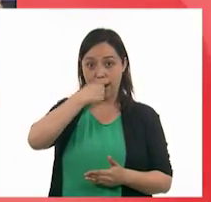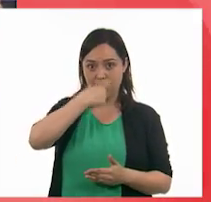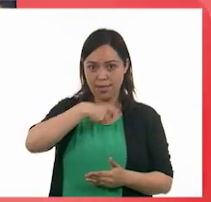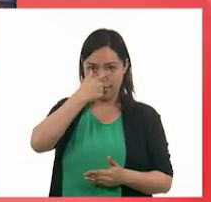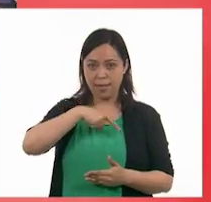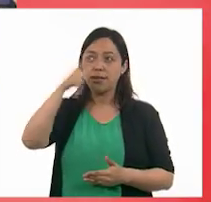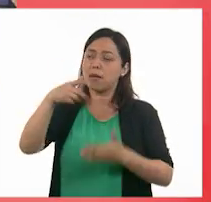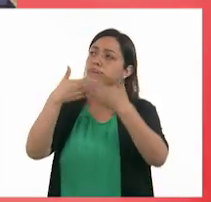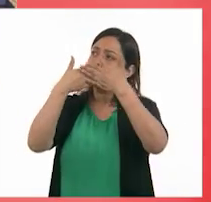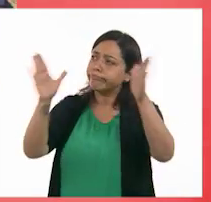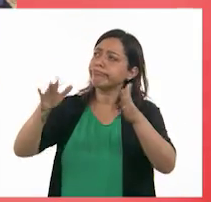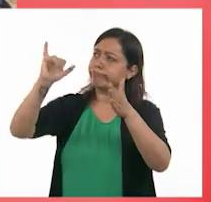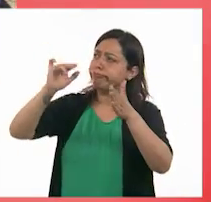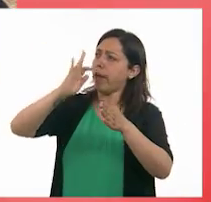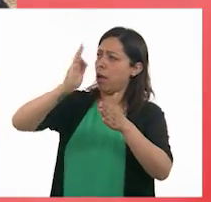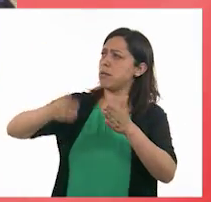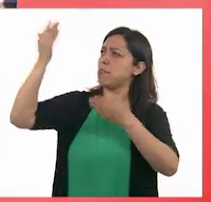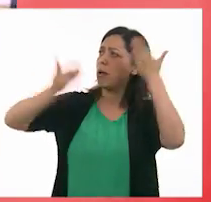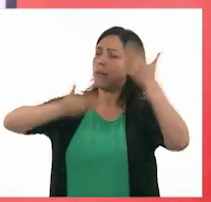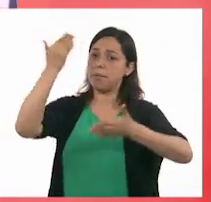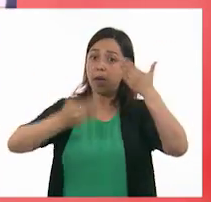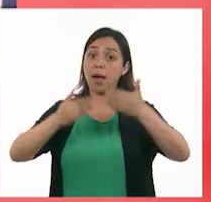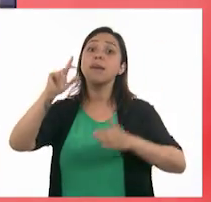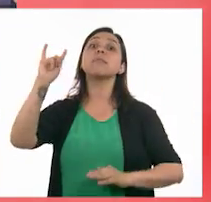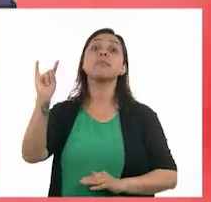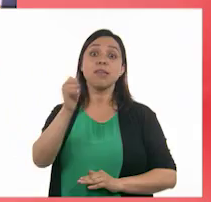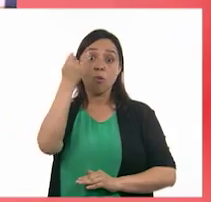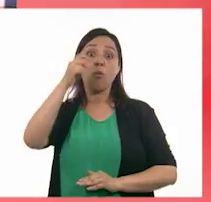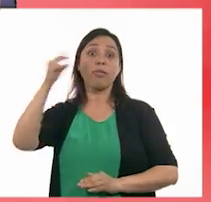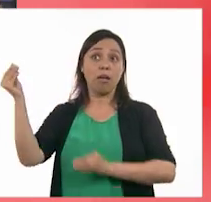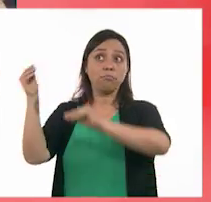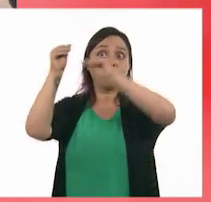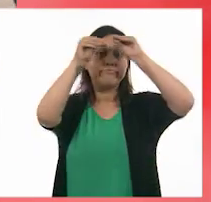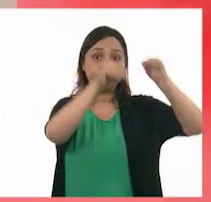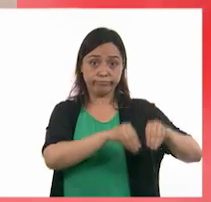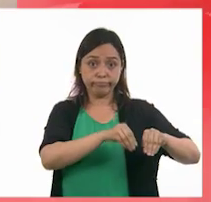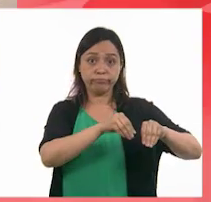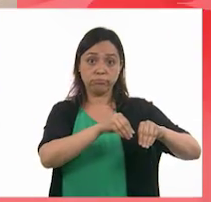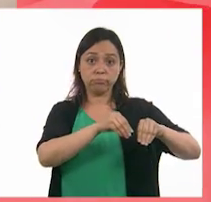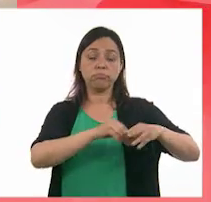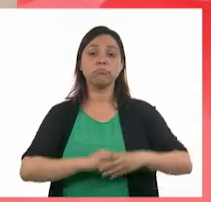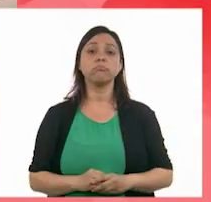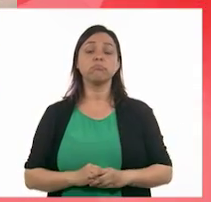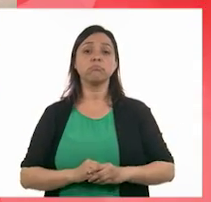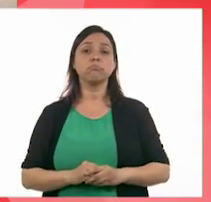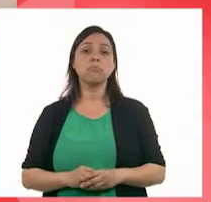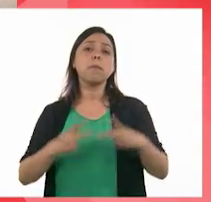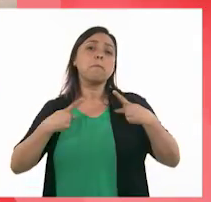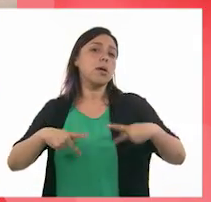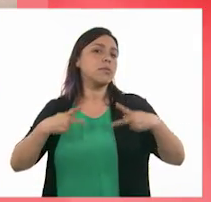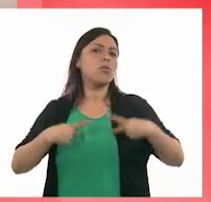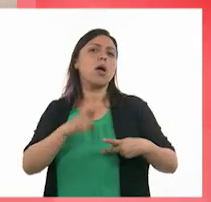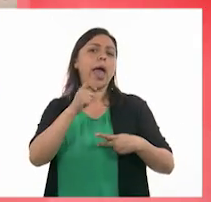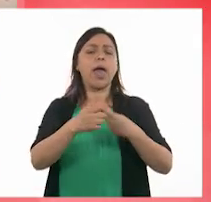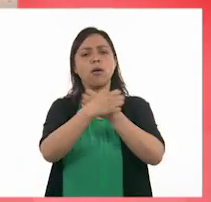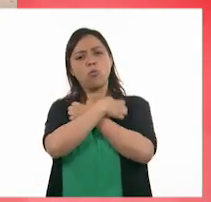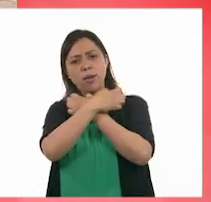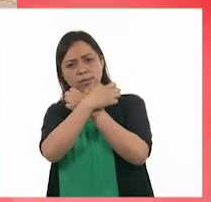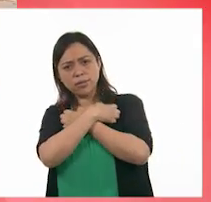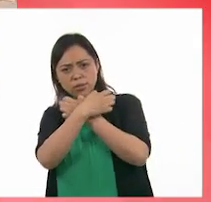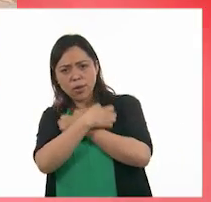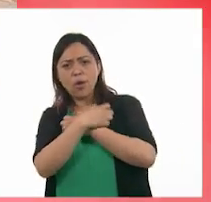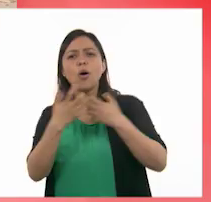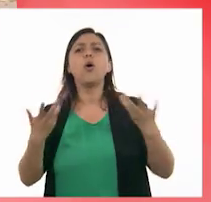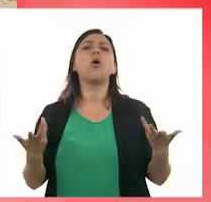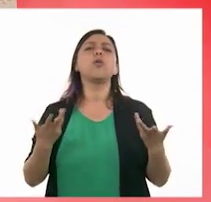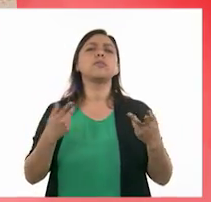y muchos llegan a la frontera, precisamente en Tijuana. Y son personas que desde la educación, desde las